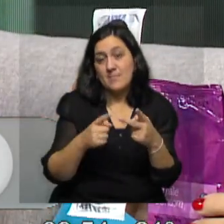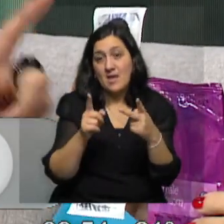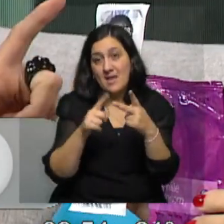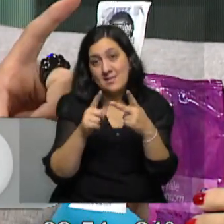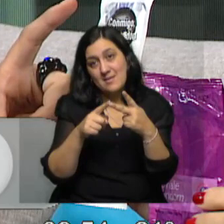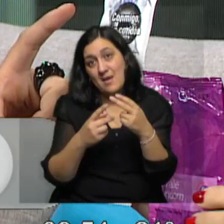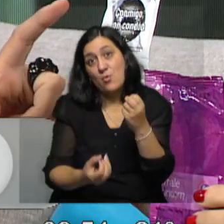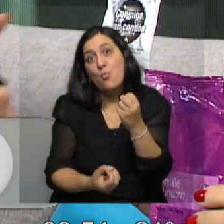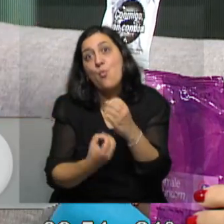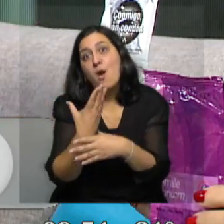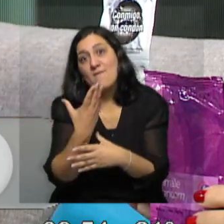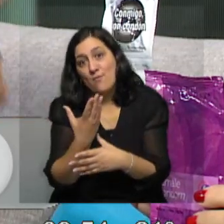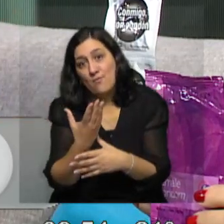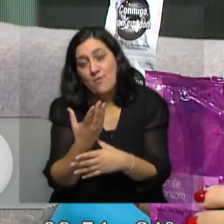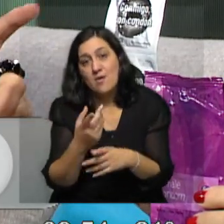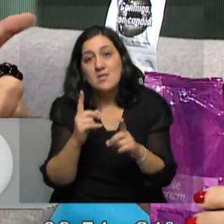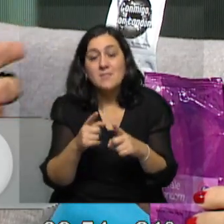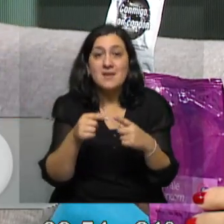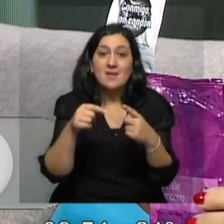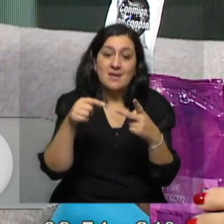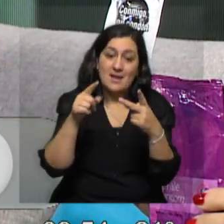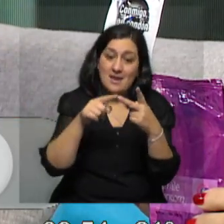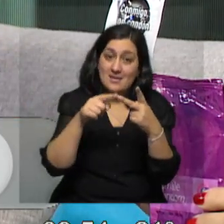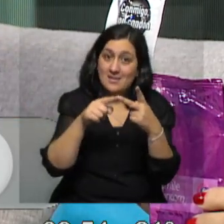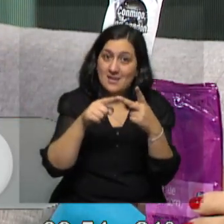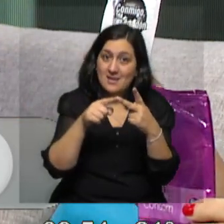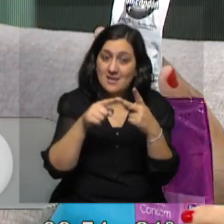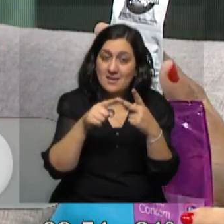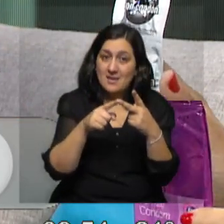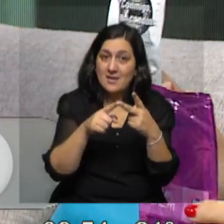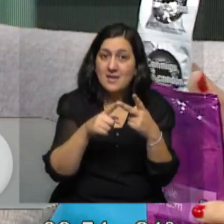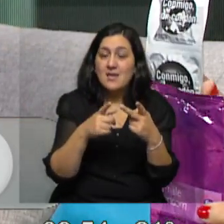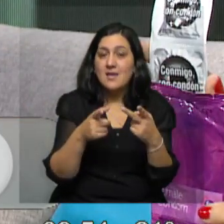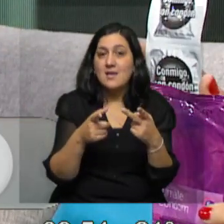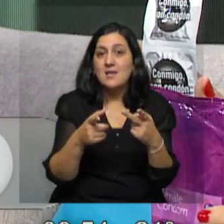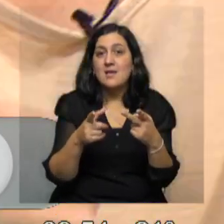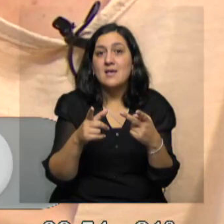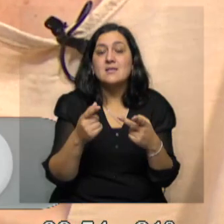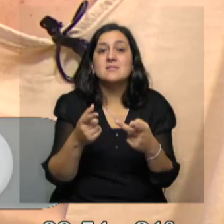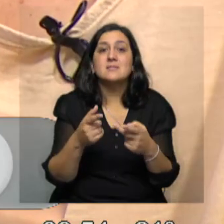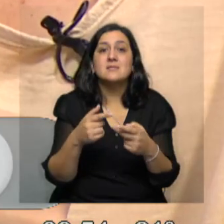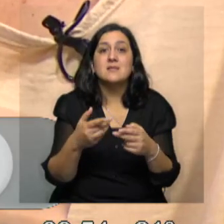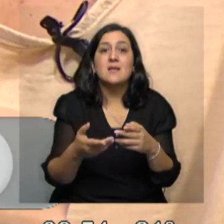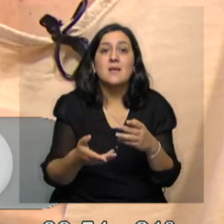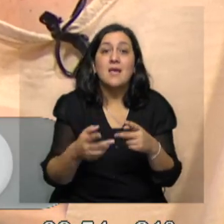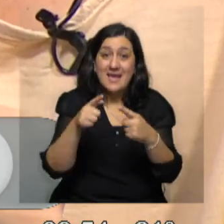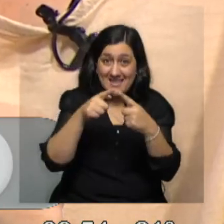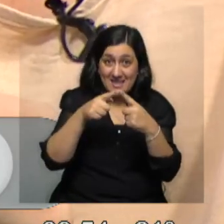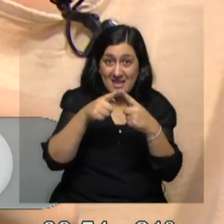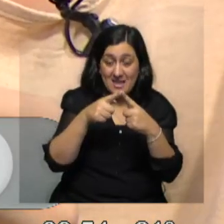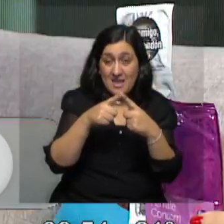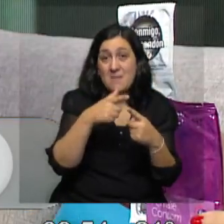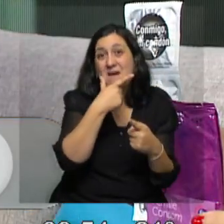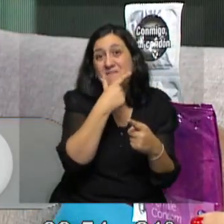nuevo. El tema de lo que es el condón fálico es más accesible... Tiene mayor diversidad. Vieron que hay